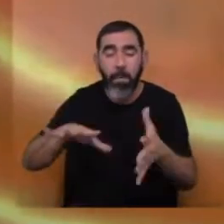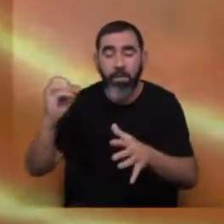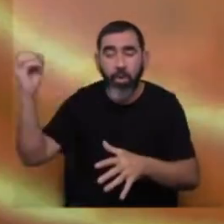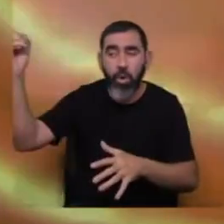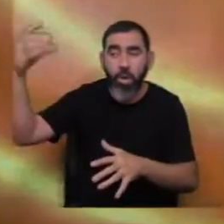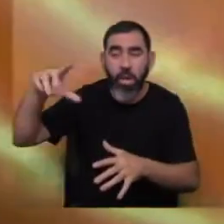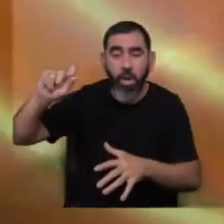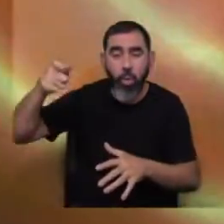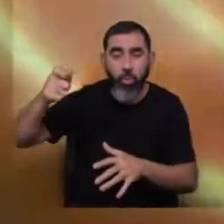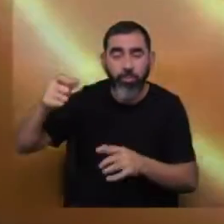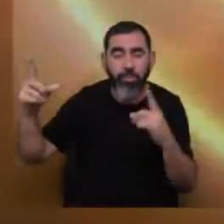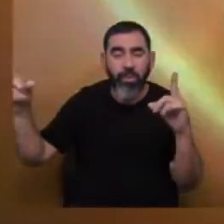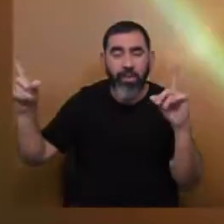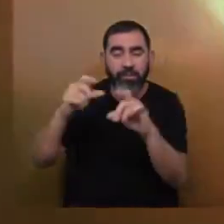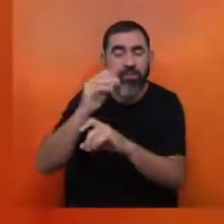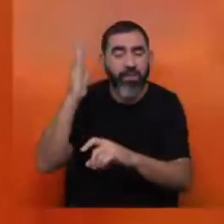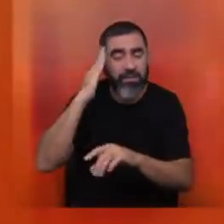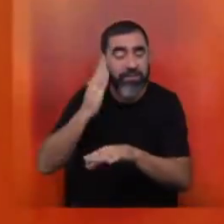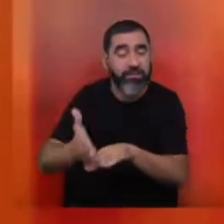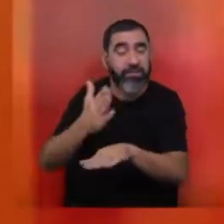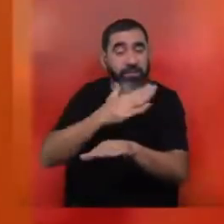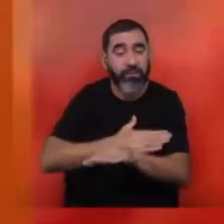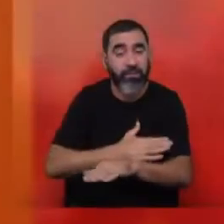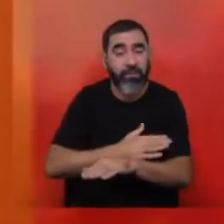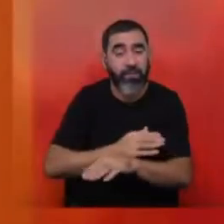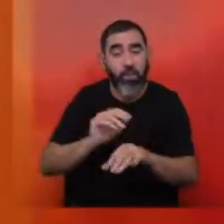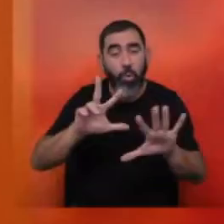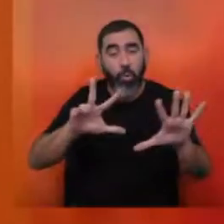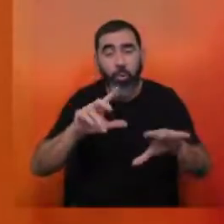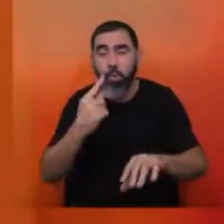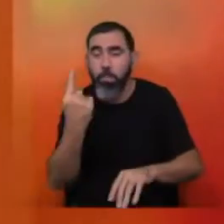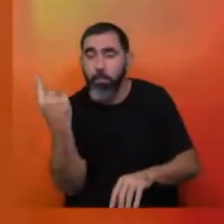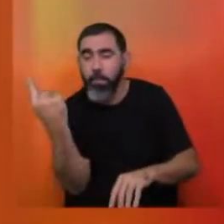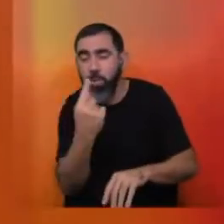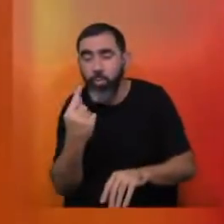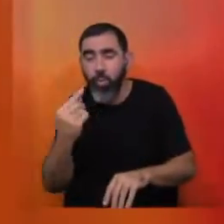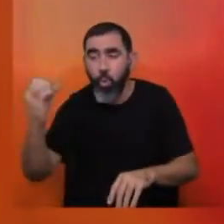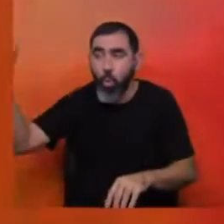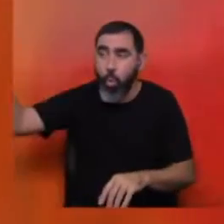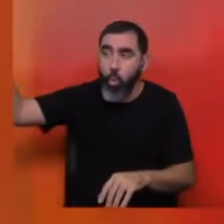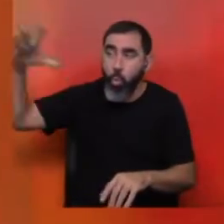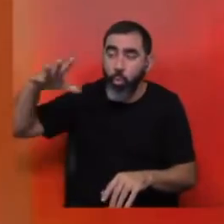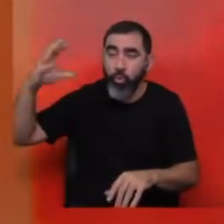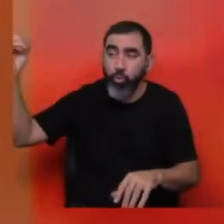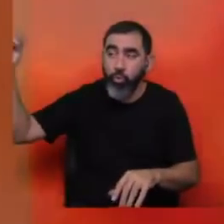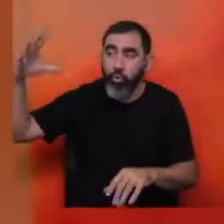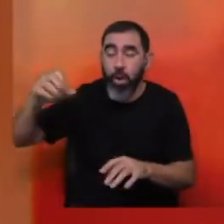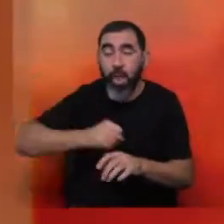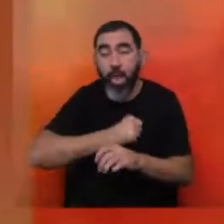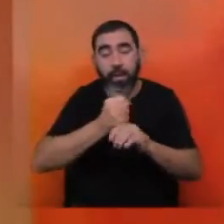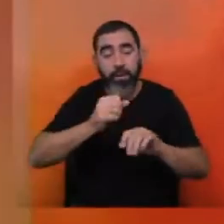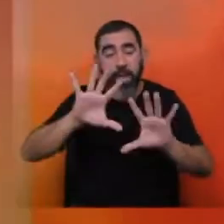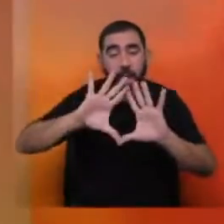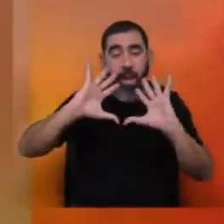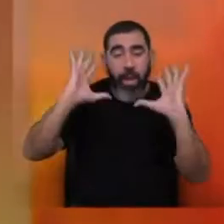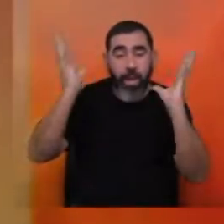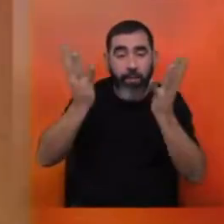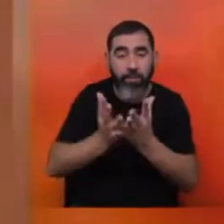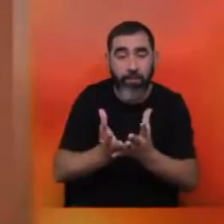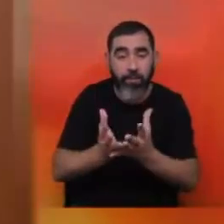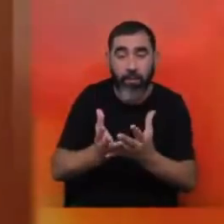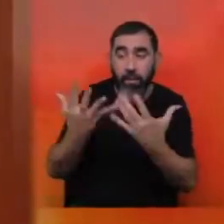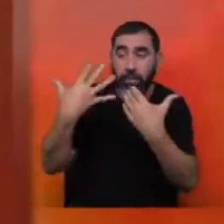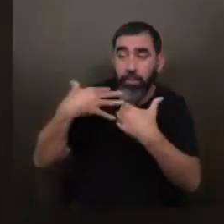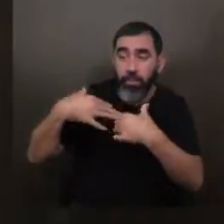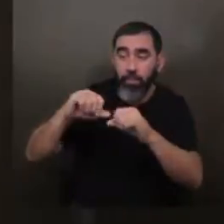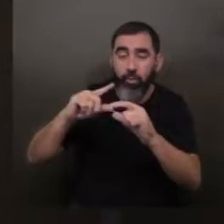eso es muy difícil pronosticarla con anticipación. Recordemos que 8 minutos demora la luz en transitar del Sol a la Tierra. Se detecta esta